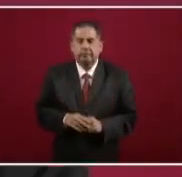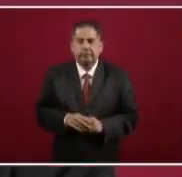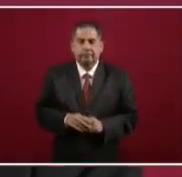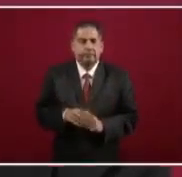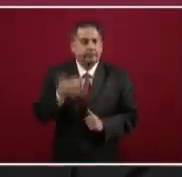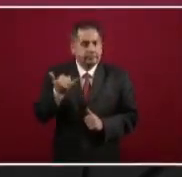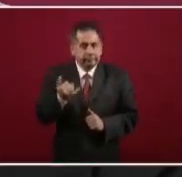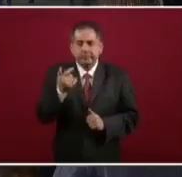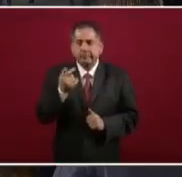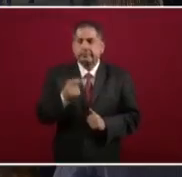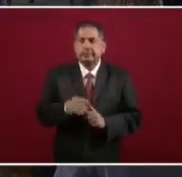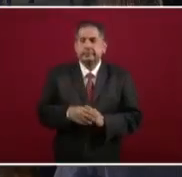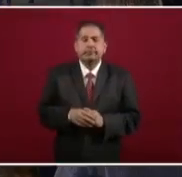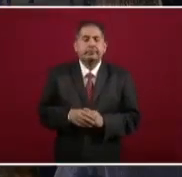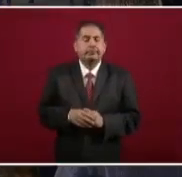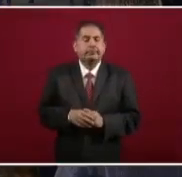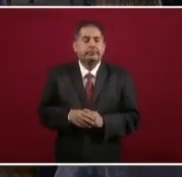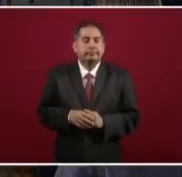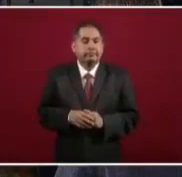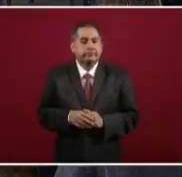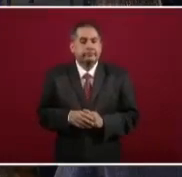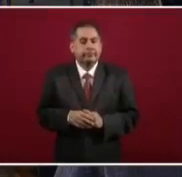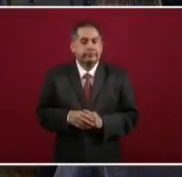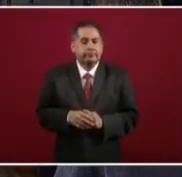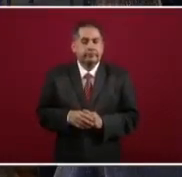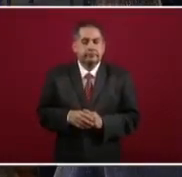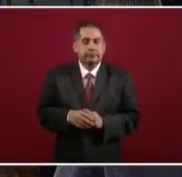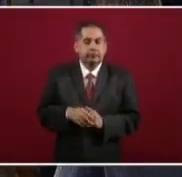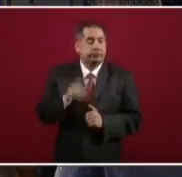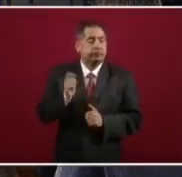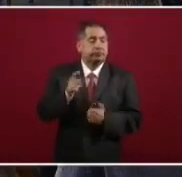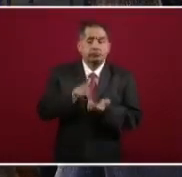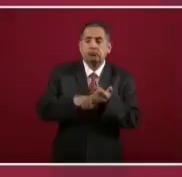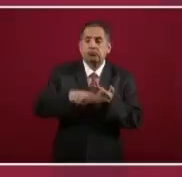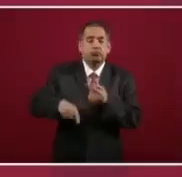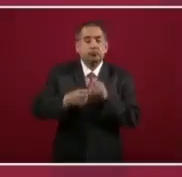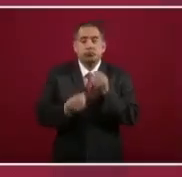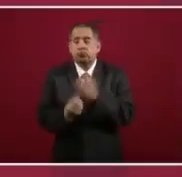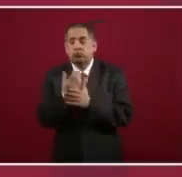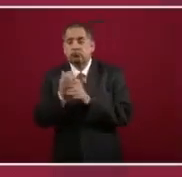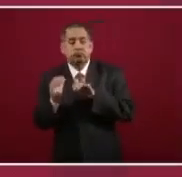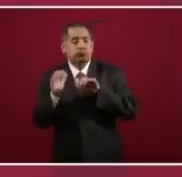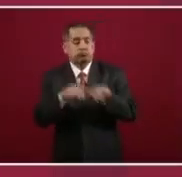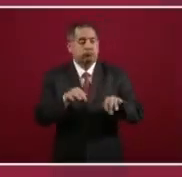y en se están creando empleos